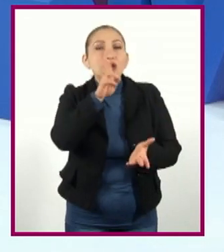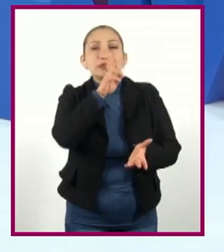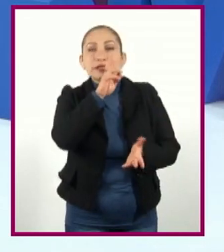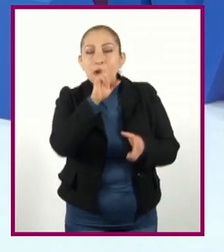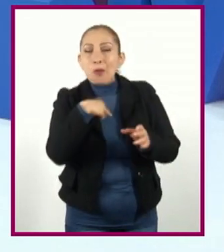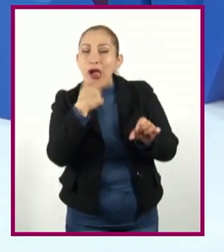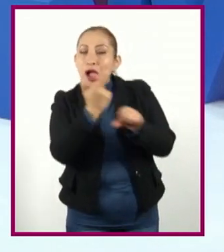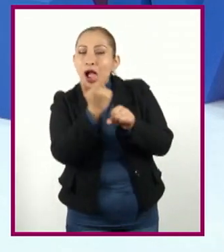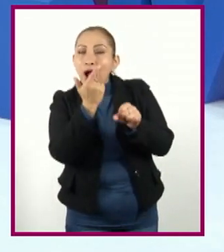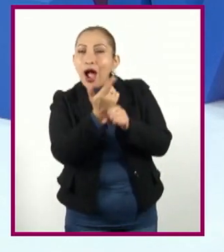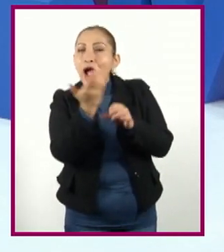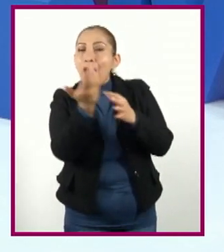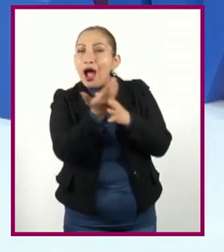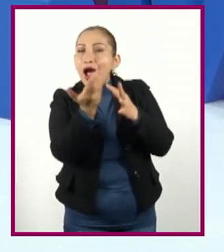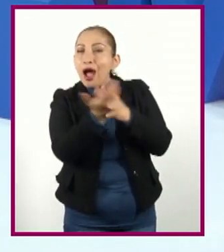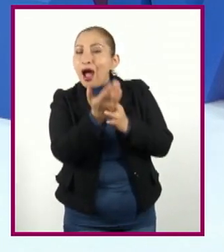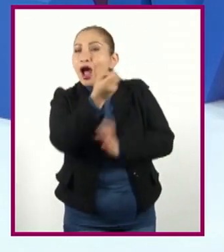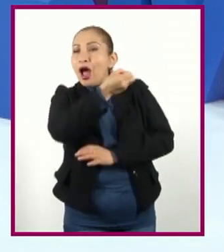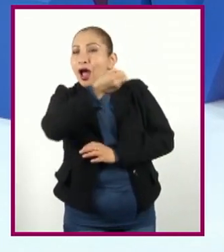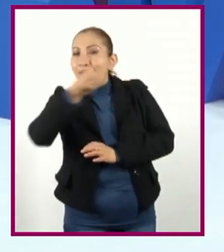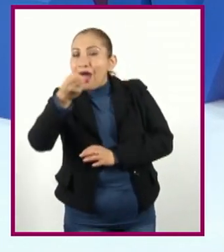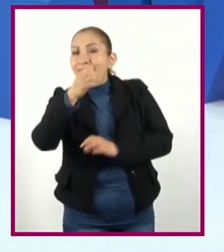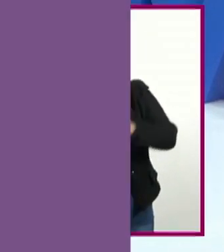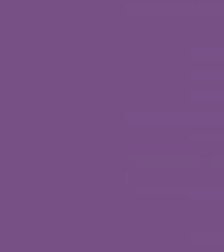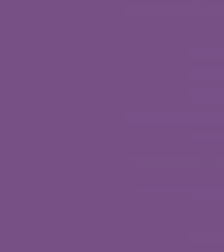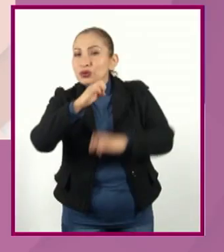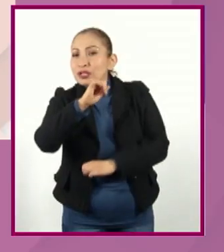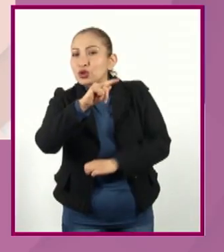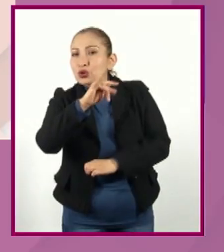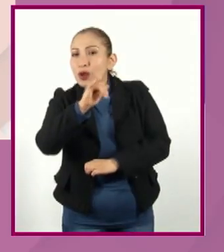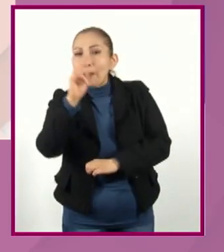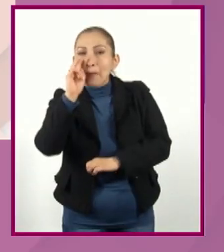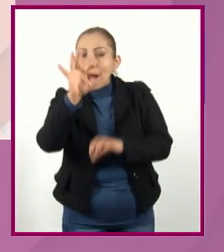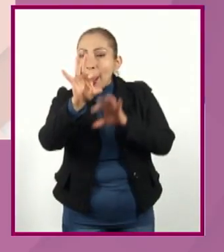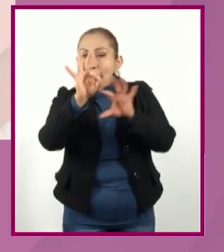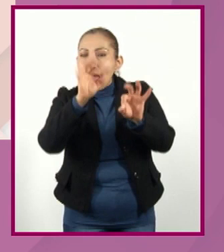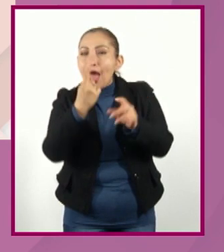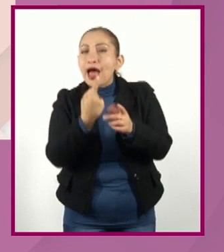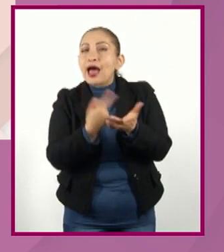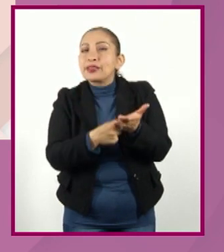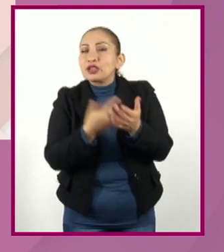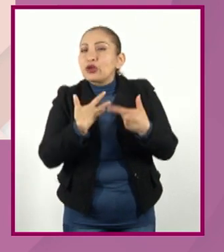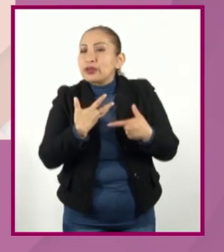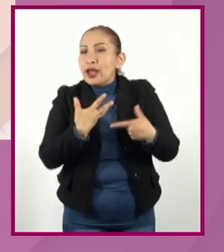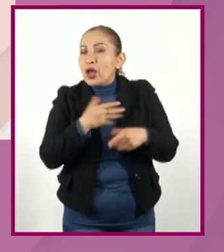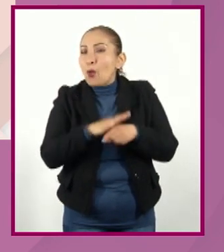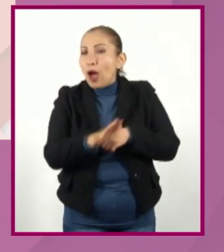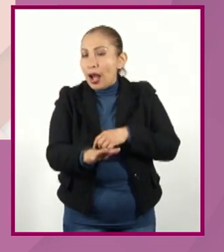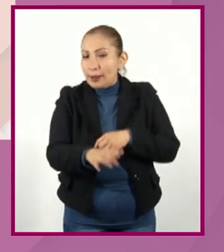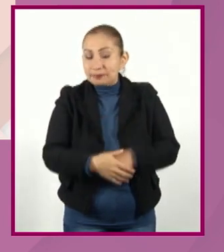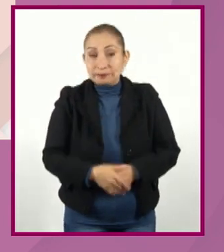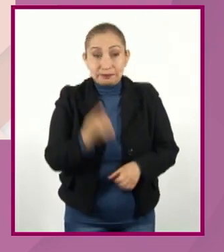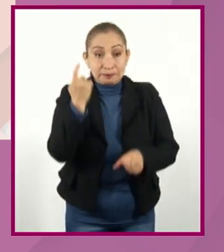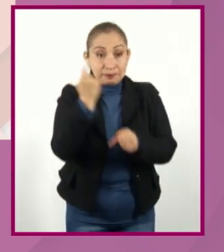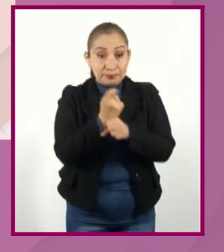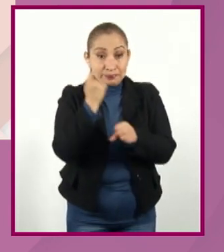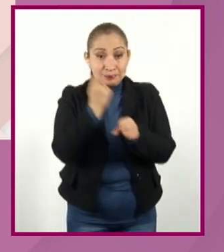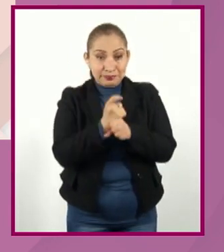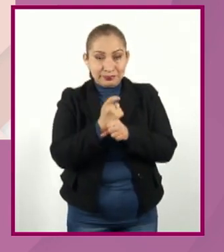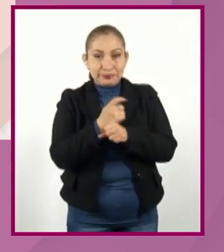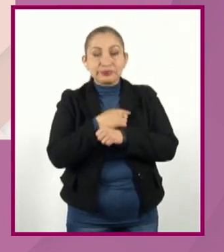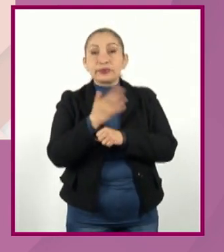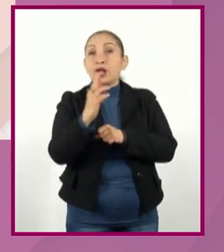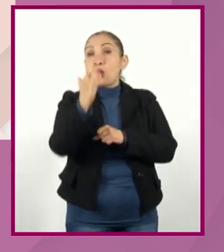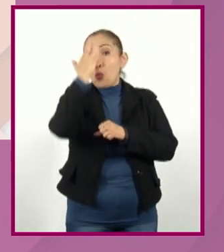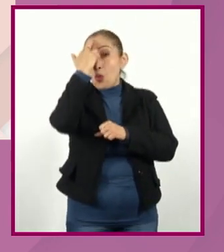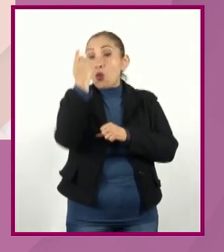iremos identificando la estructura, mientras definimos cada elemento que la conforma. De entrada,